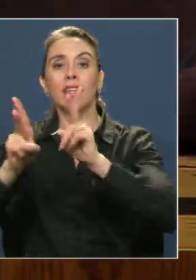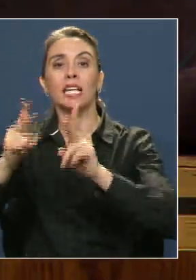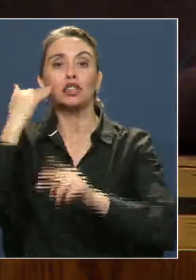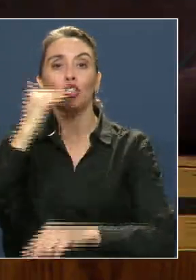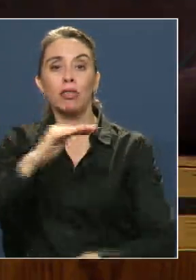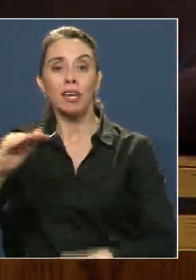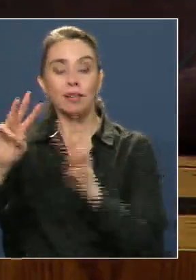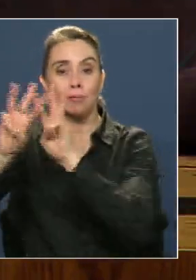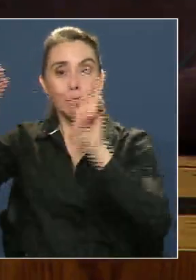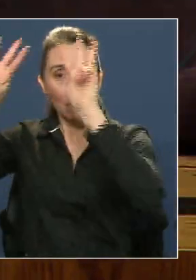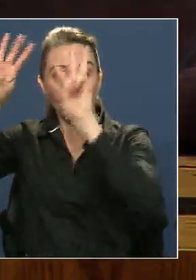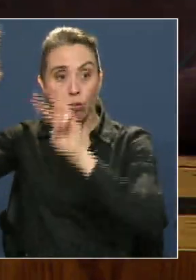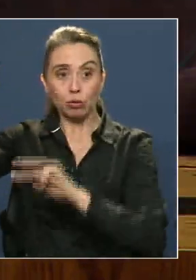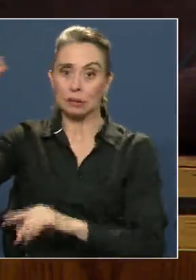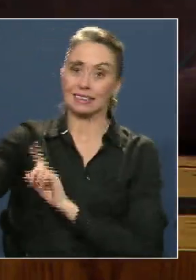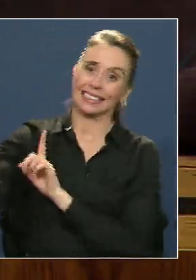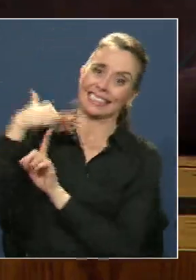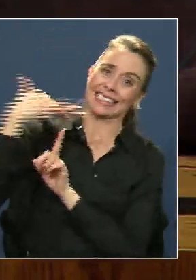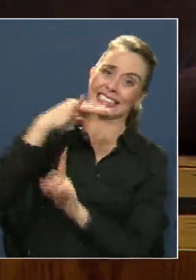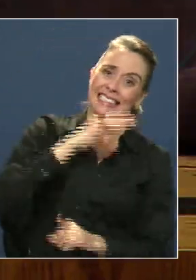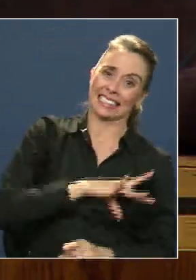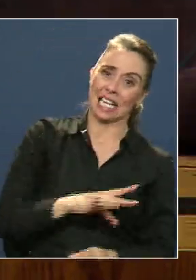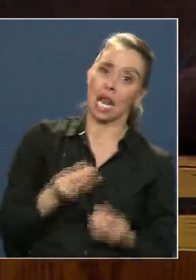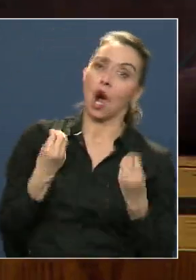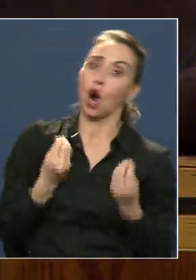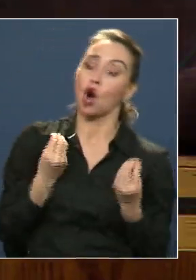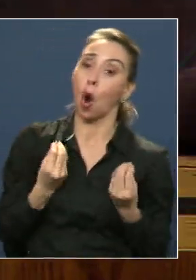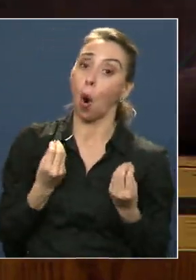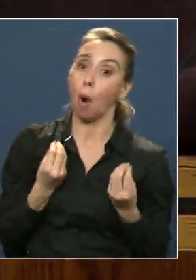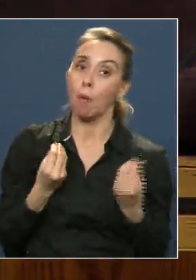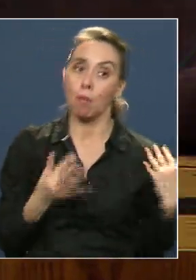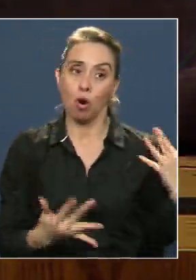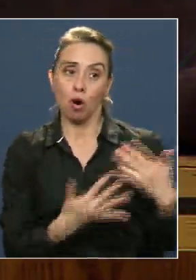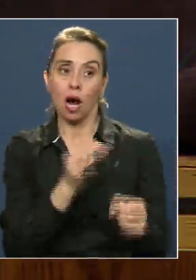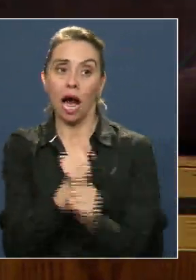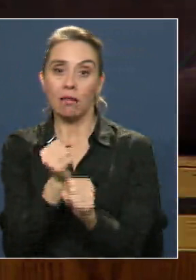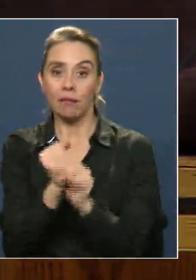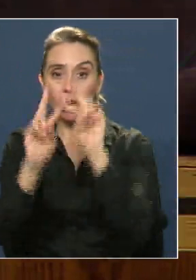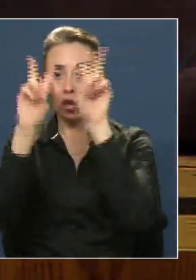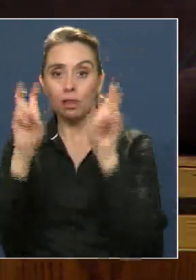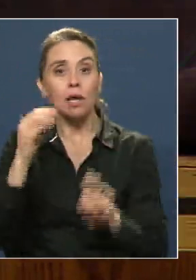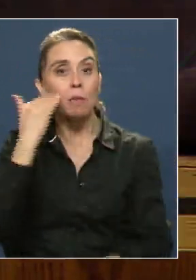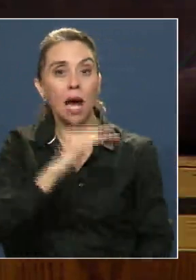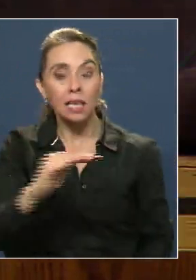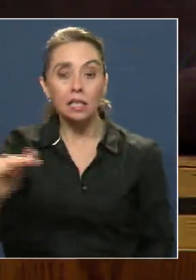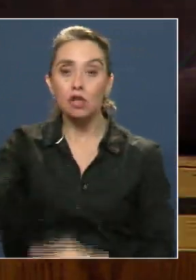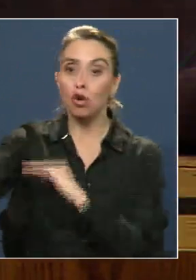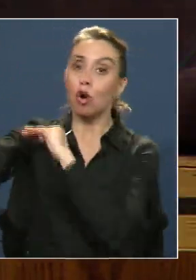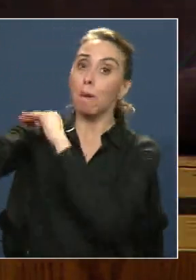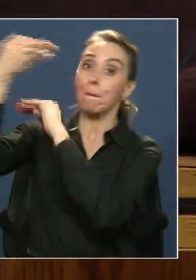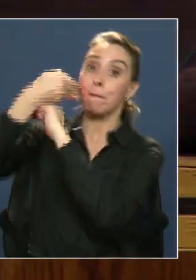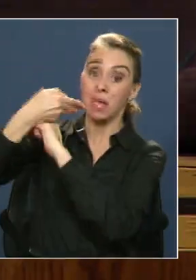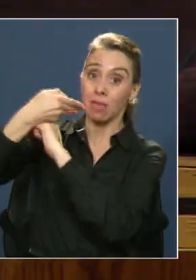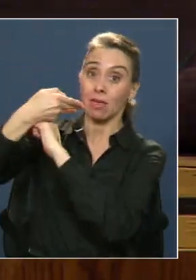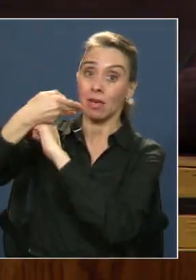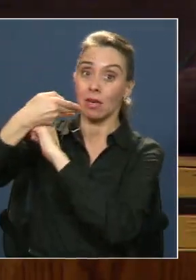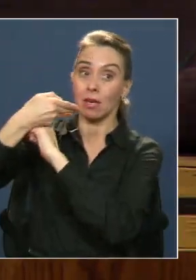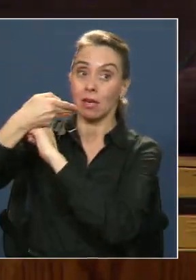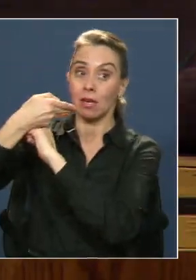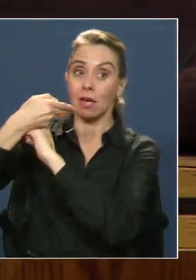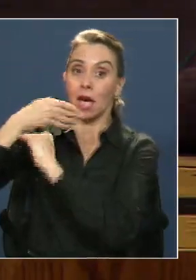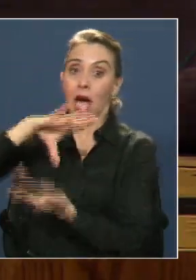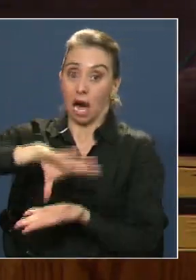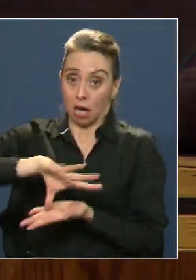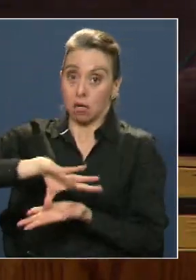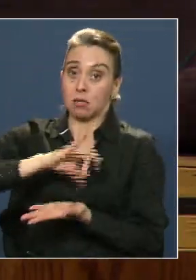ha reprochado por nuestra forma como hemos trabajado con la niñez, nos ha pedido en su